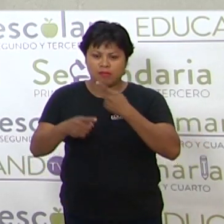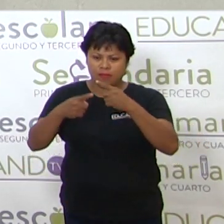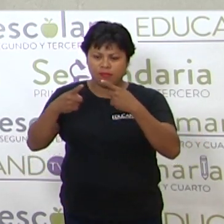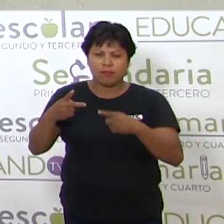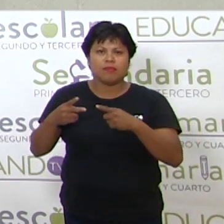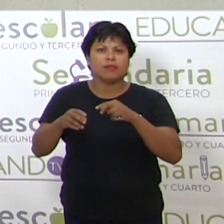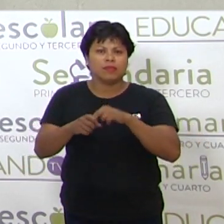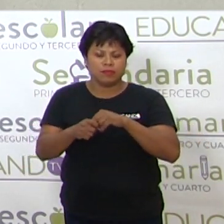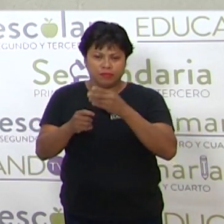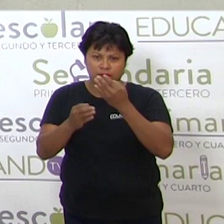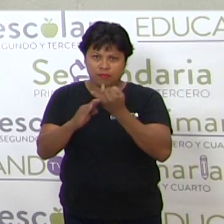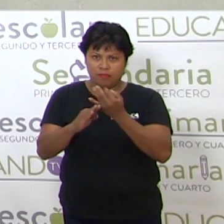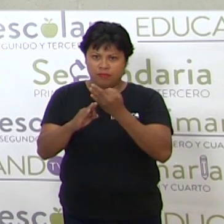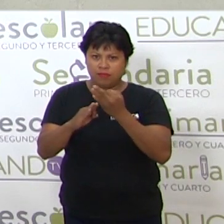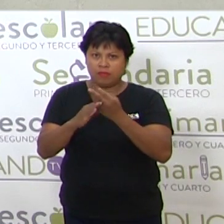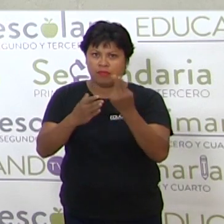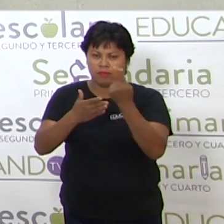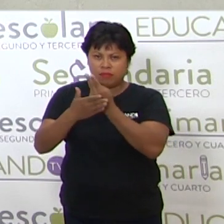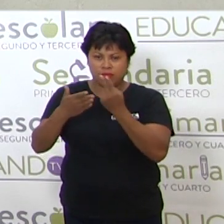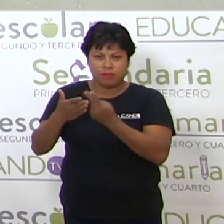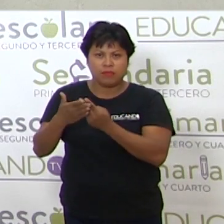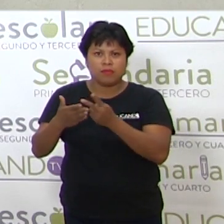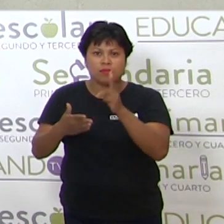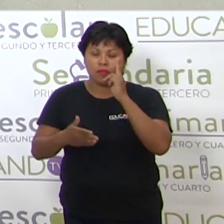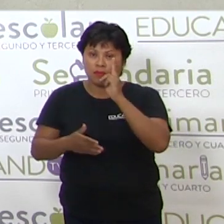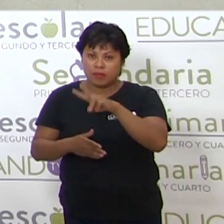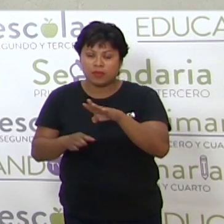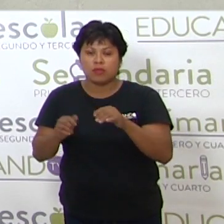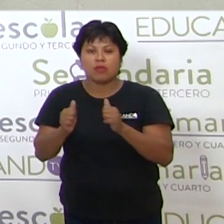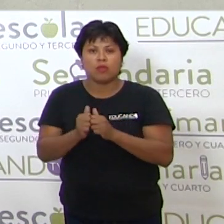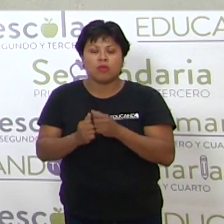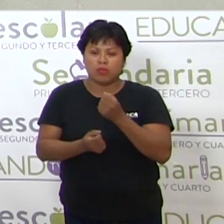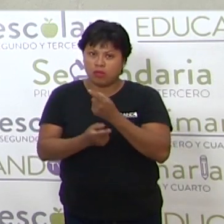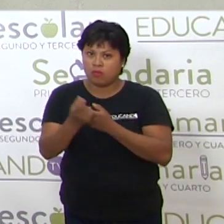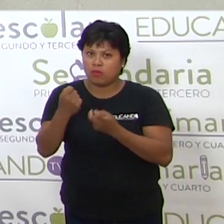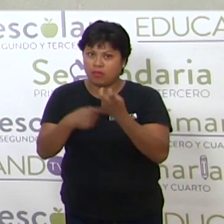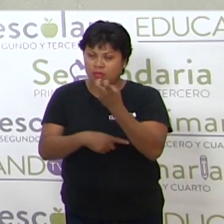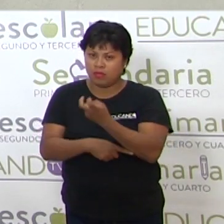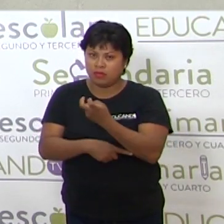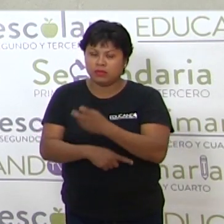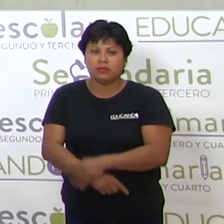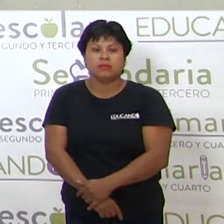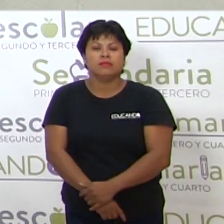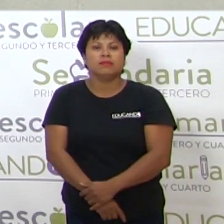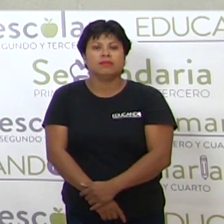imágenes a ver si te identificas con alguna de ellas